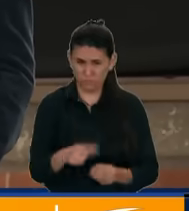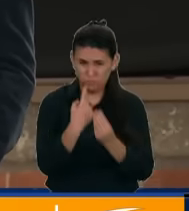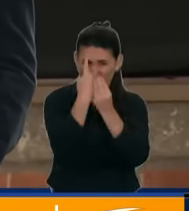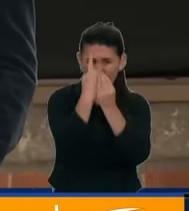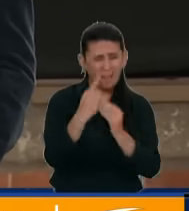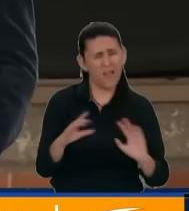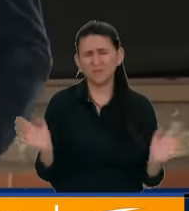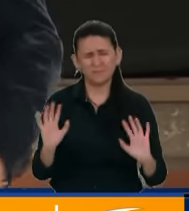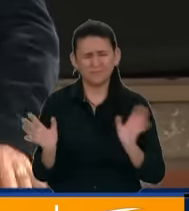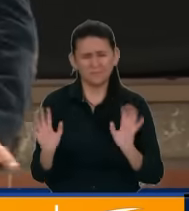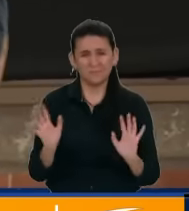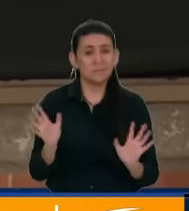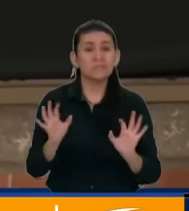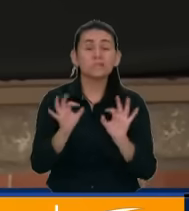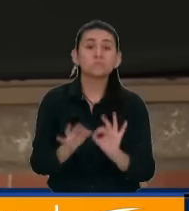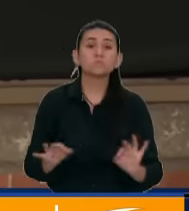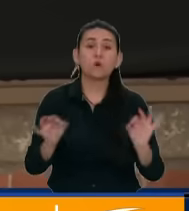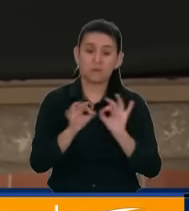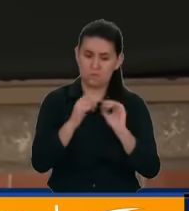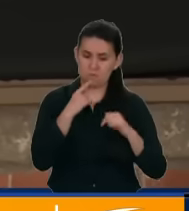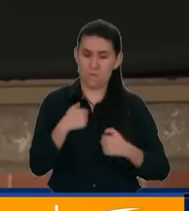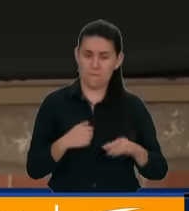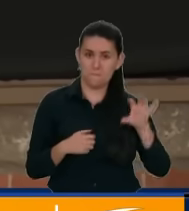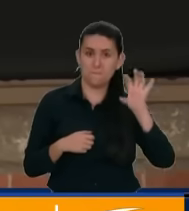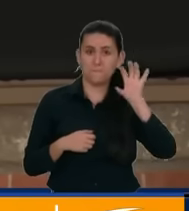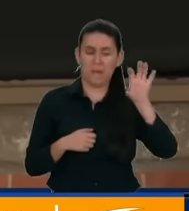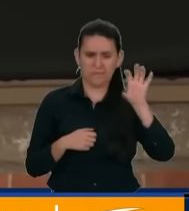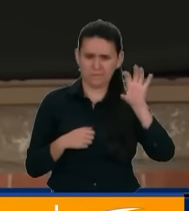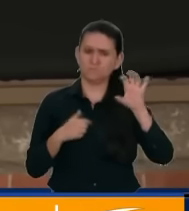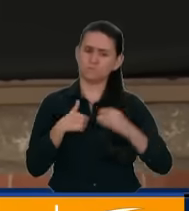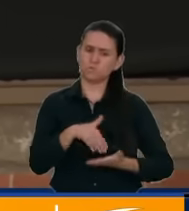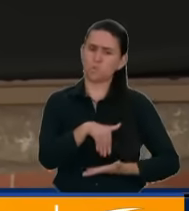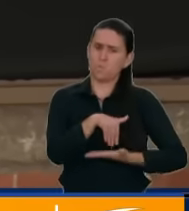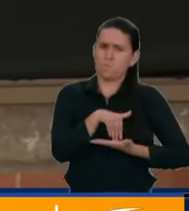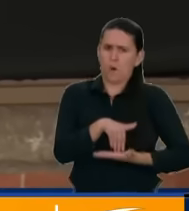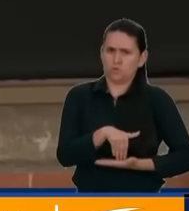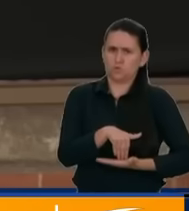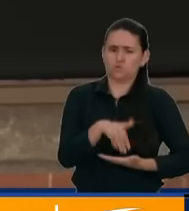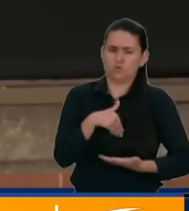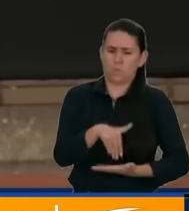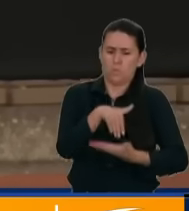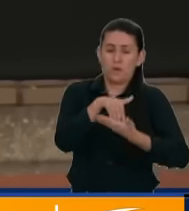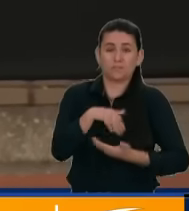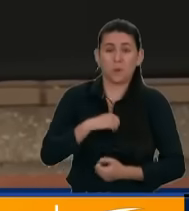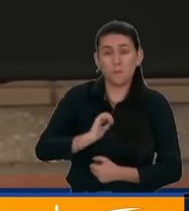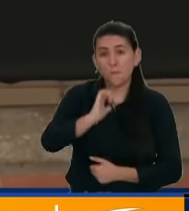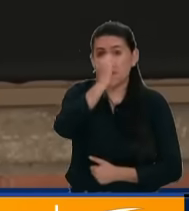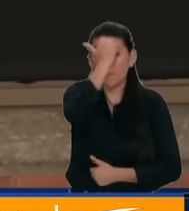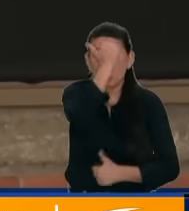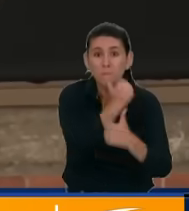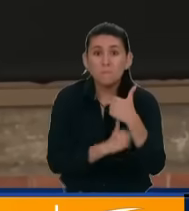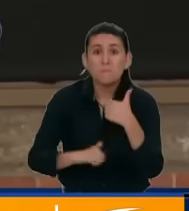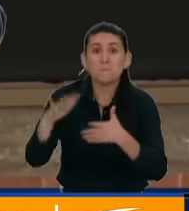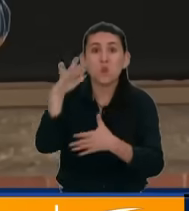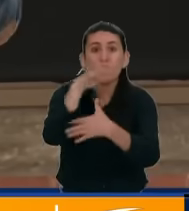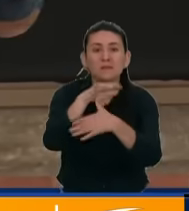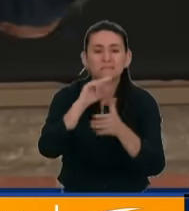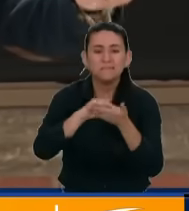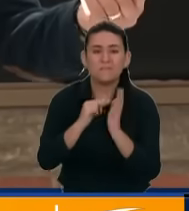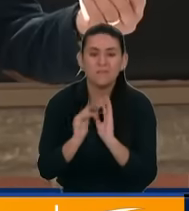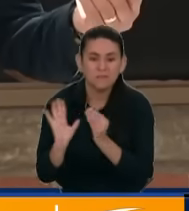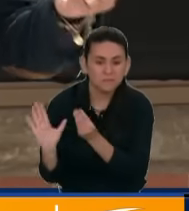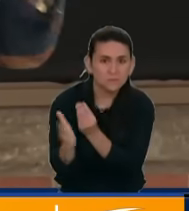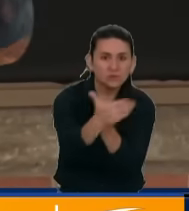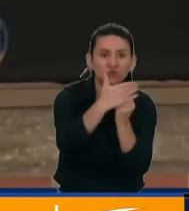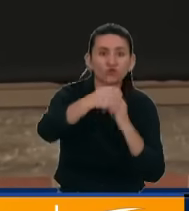Es simple y sencillamente que si un país quiere adoptar una posición que ponga como prioridad la protección de la